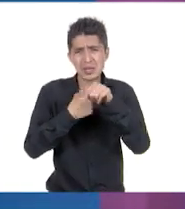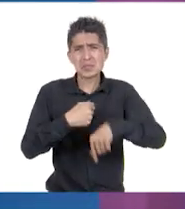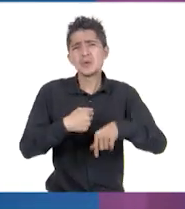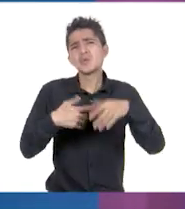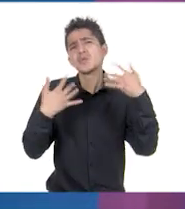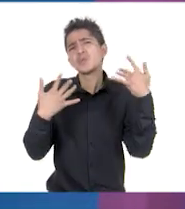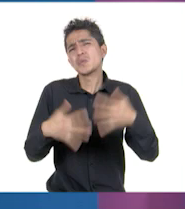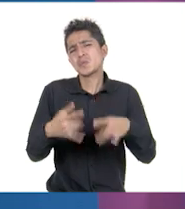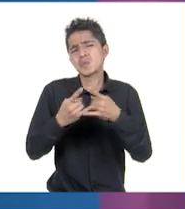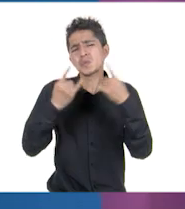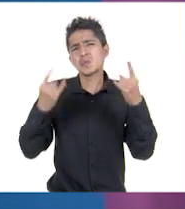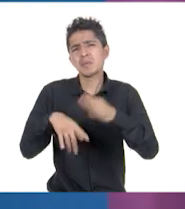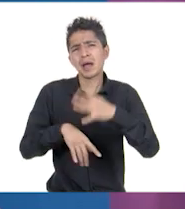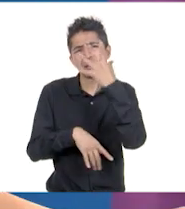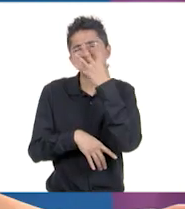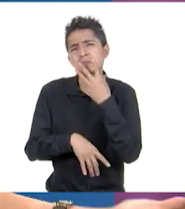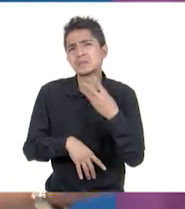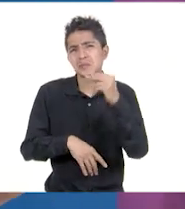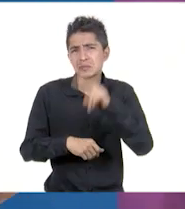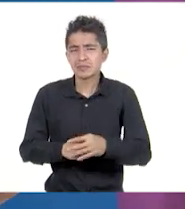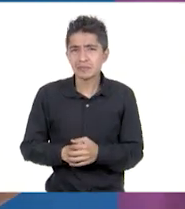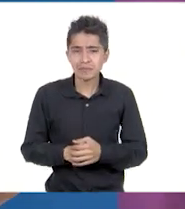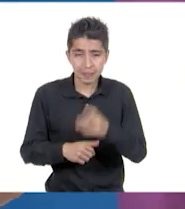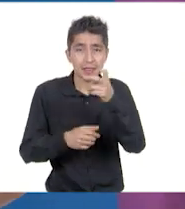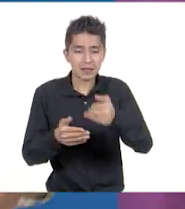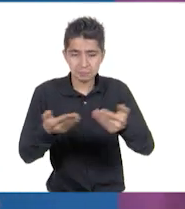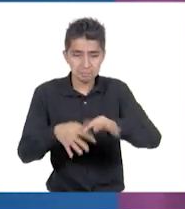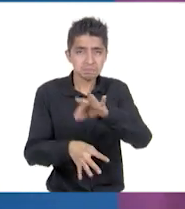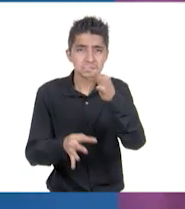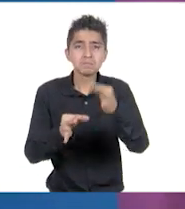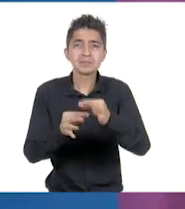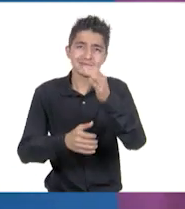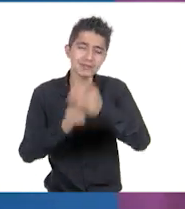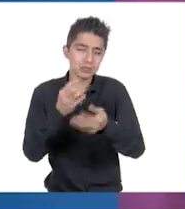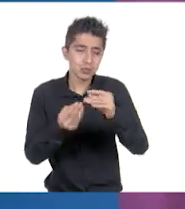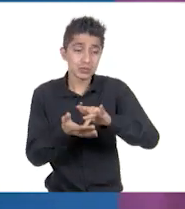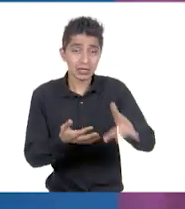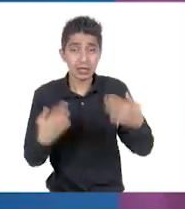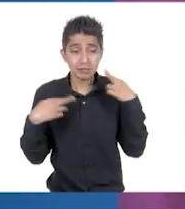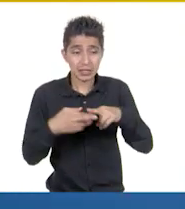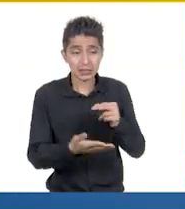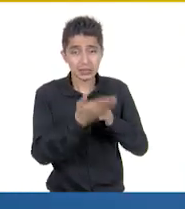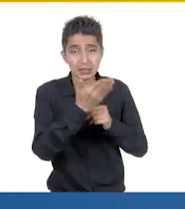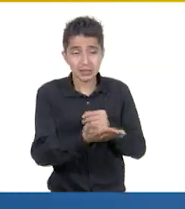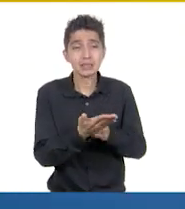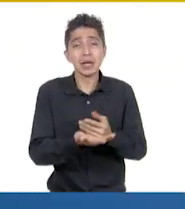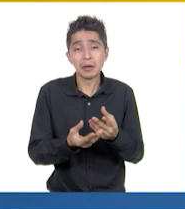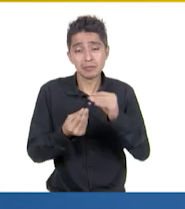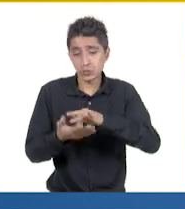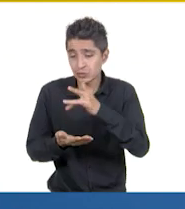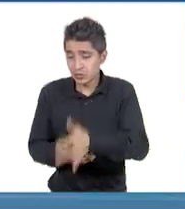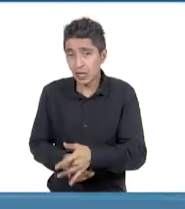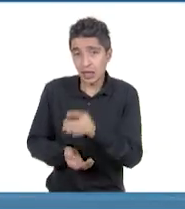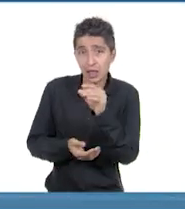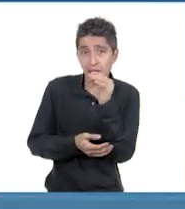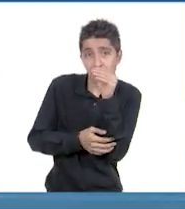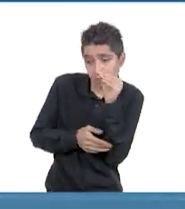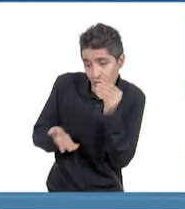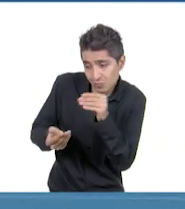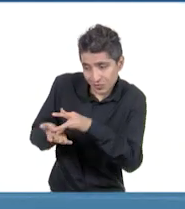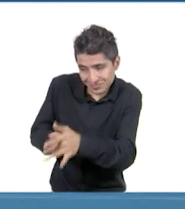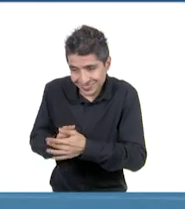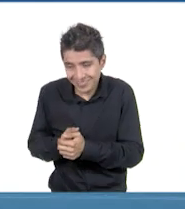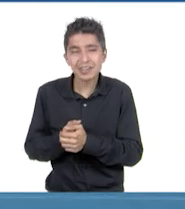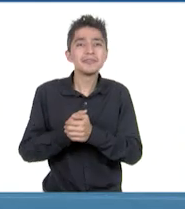bellísima. Hermosa. Pues bueno, esto sería todo por hoy. Muchísimas gracias, maestra Ceci. Muchas gracias, Ton, por